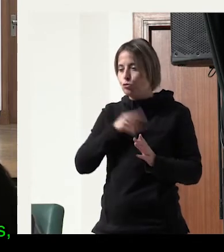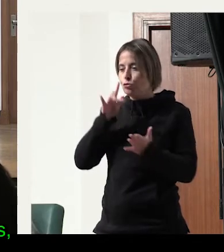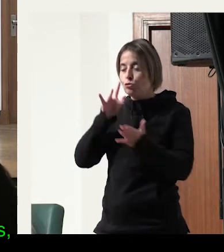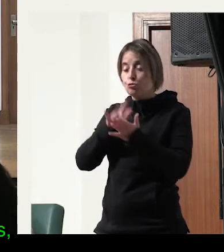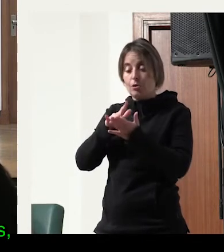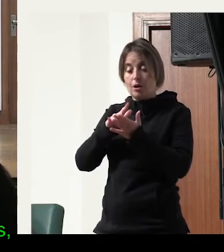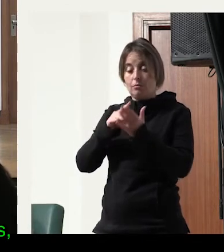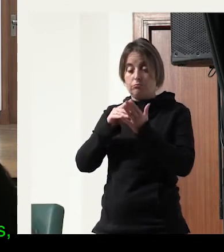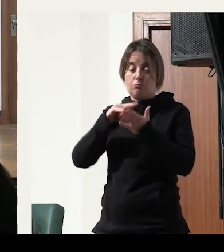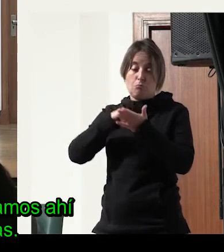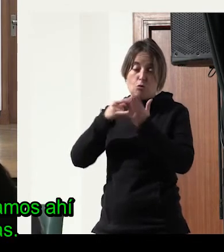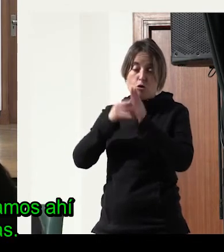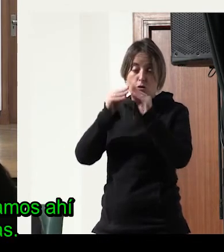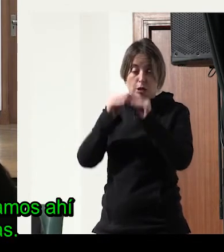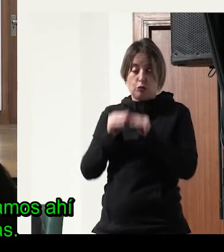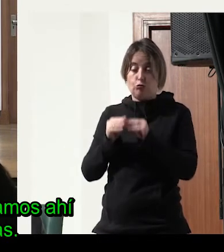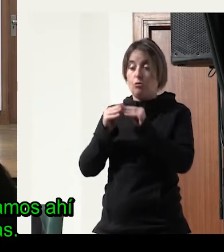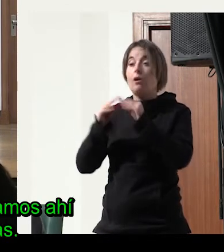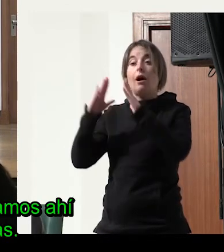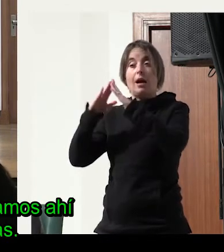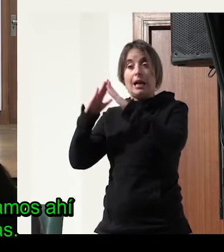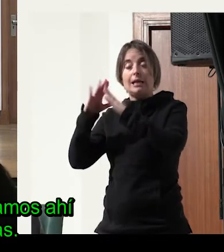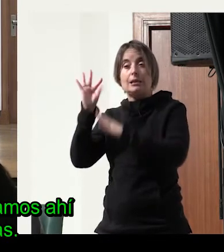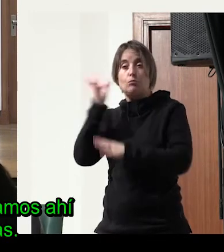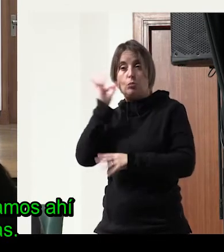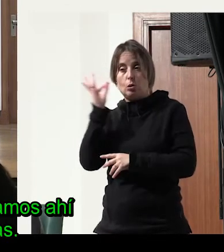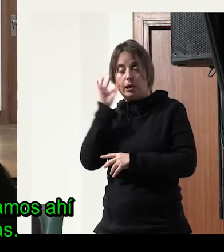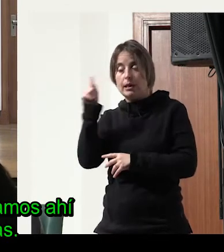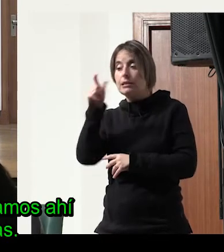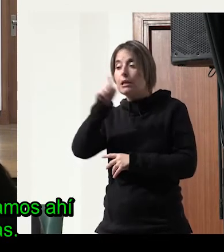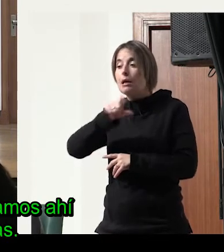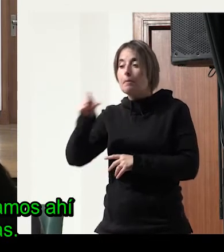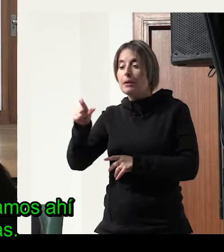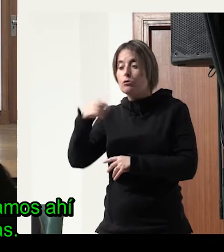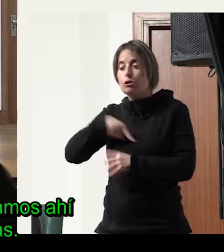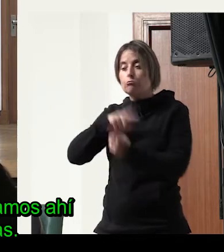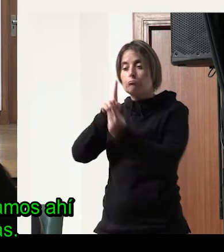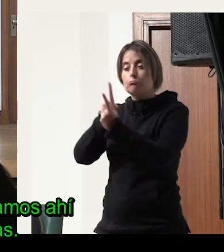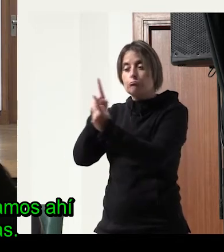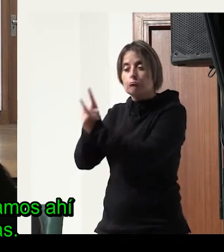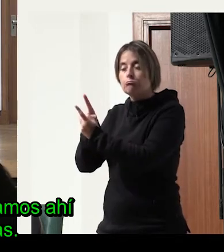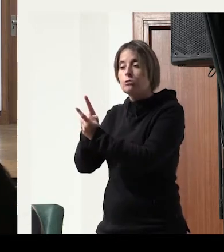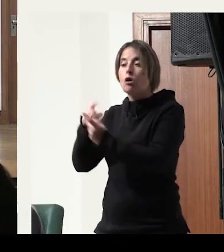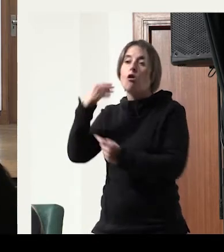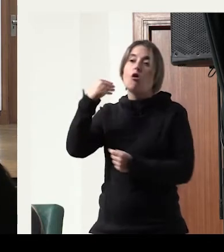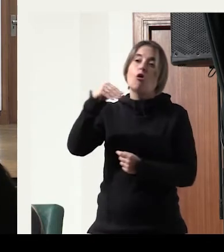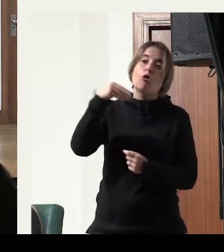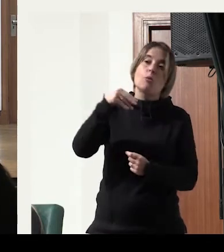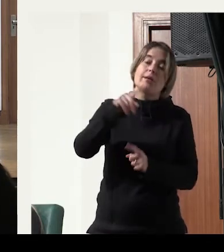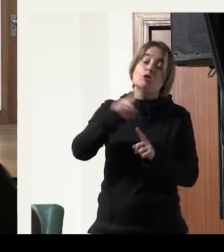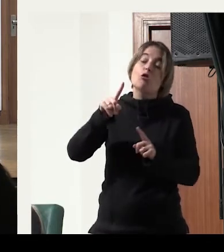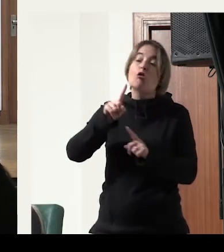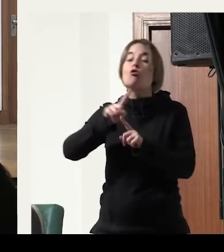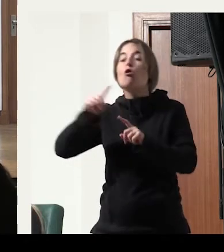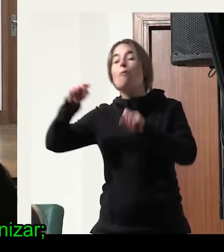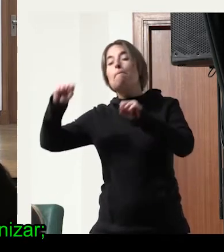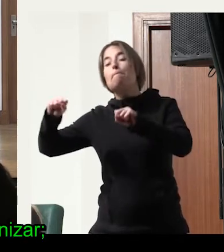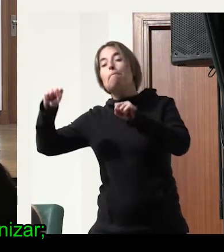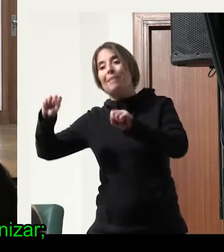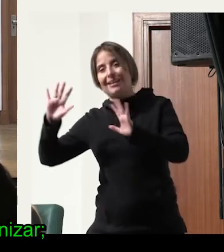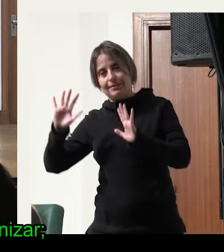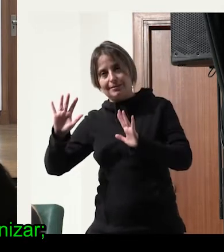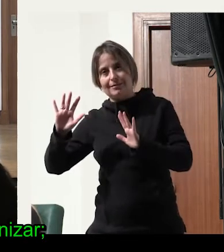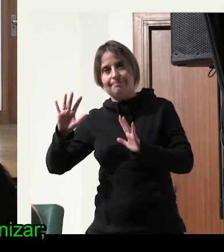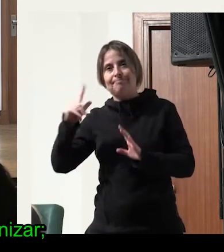con las casas de las mujeres, claro, muchas de las personas que hemos estado ahí éramos jóvenes o no tan viejas. Entonces era muy fácil, claro, además